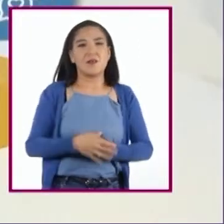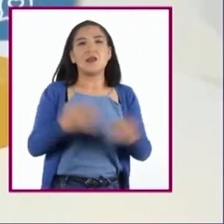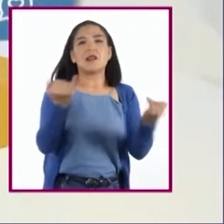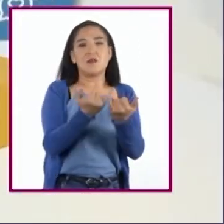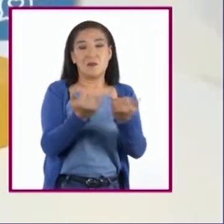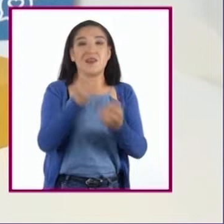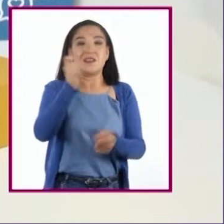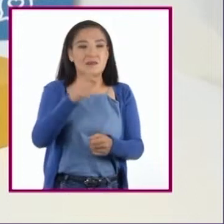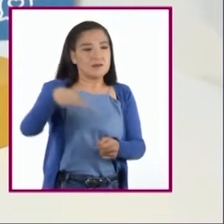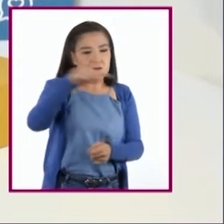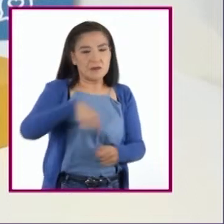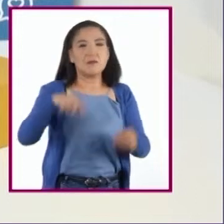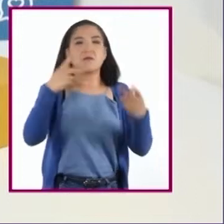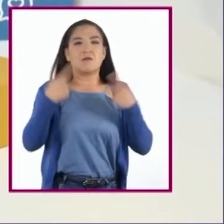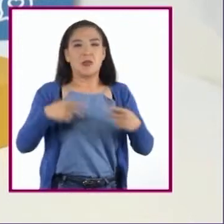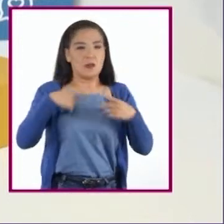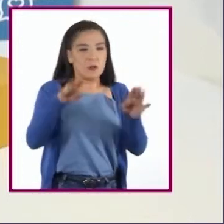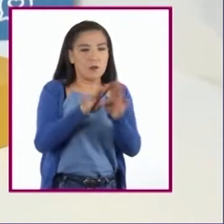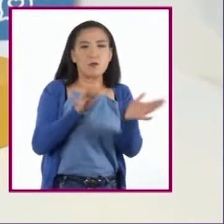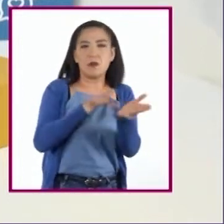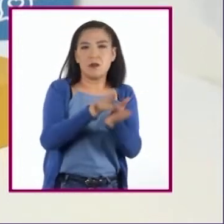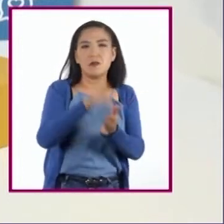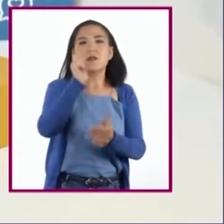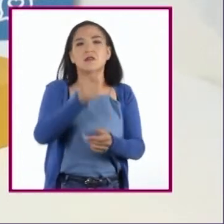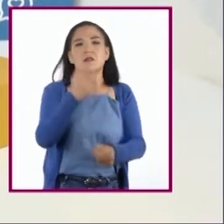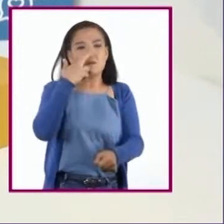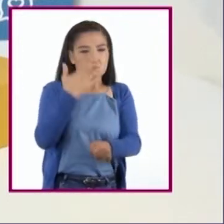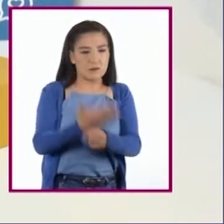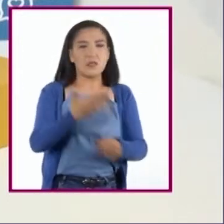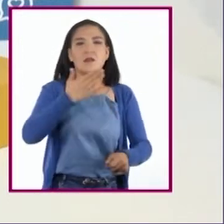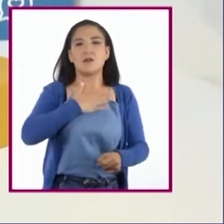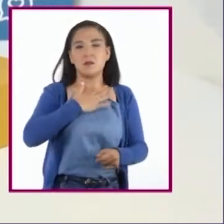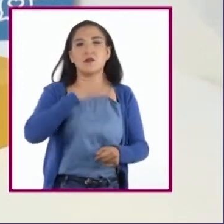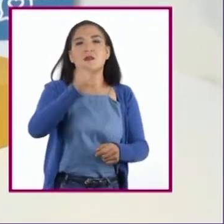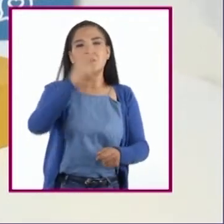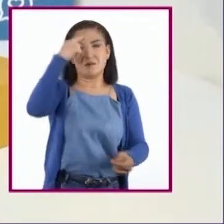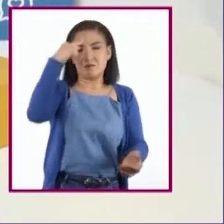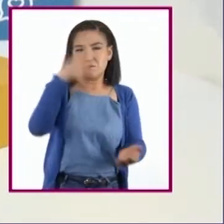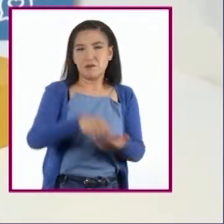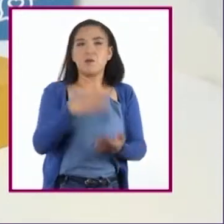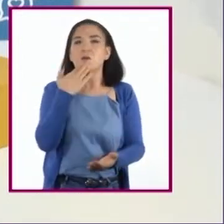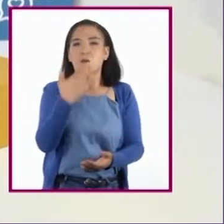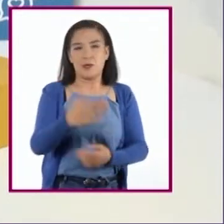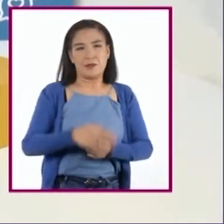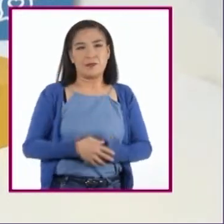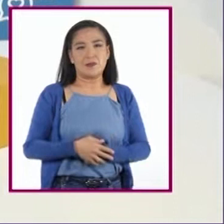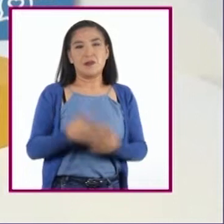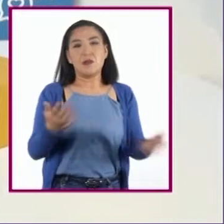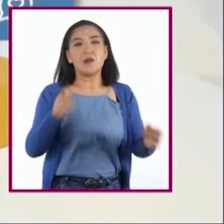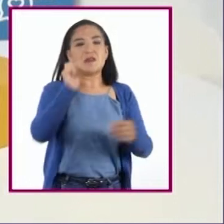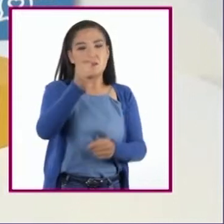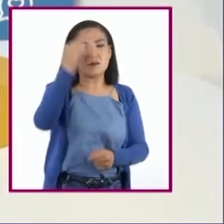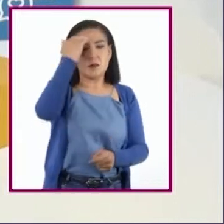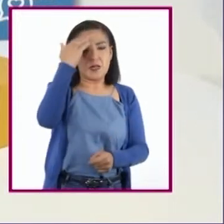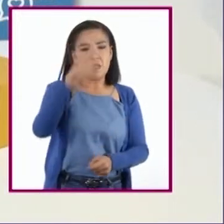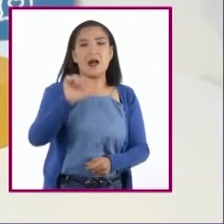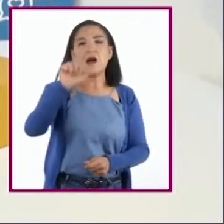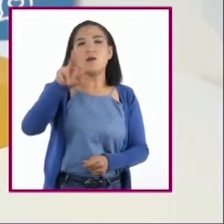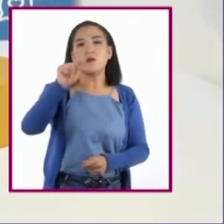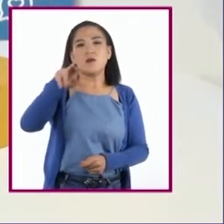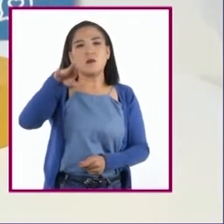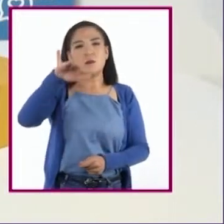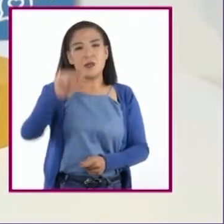la intervención de alguien más y bajo nuestras propias convicciones y creencias, lo que se conoce como autonomía